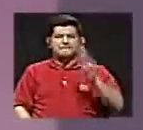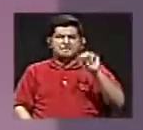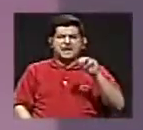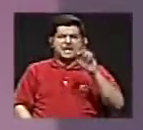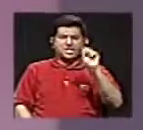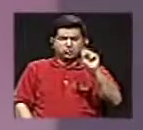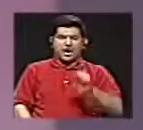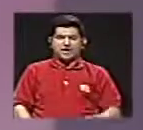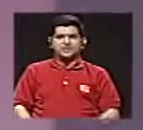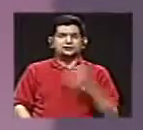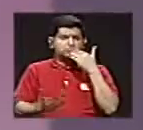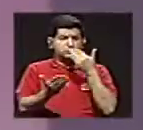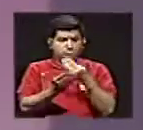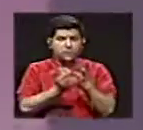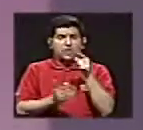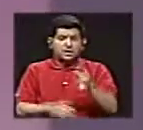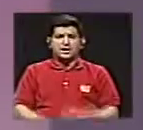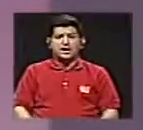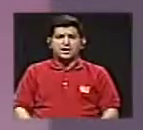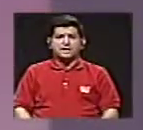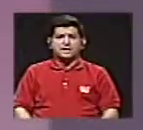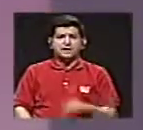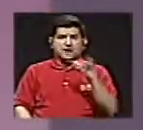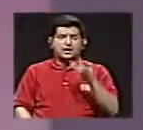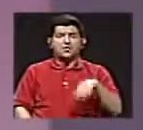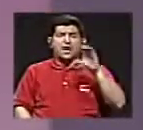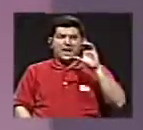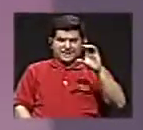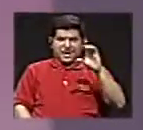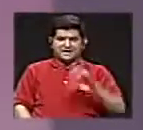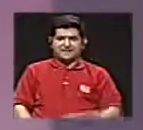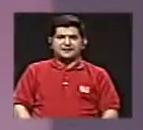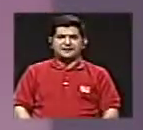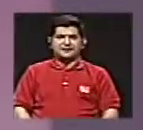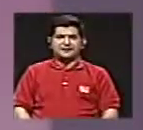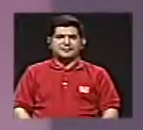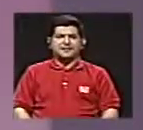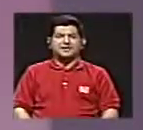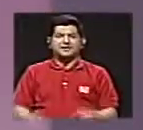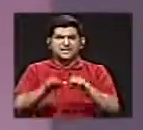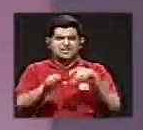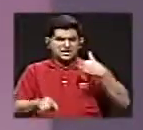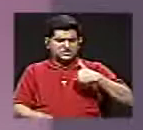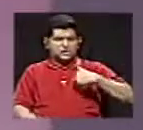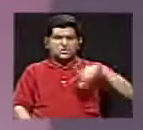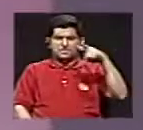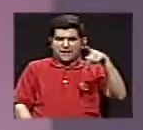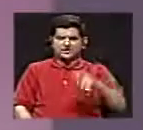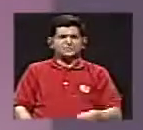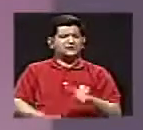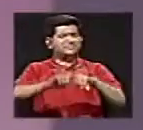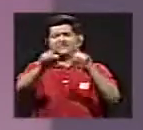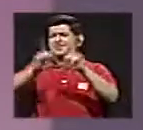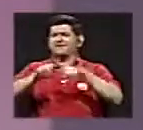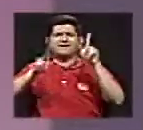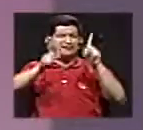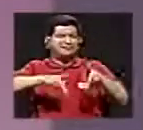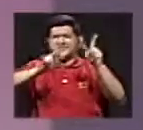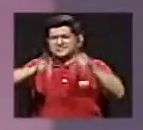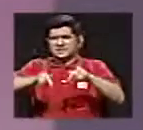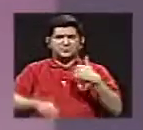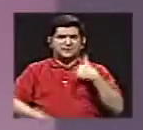Suárez, que es muy buena, se ha venido lo que es Catalina, he estado Patterson, he estado un sinfín de